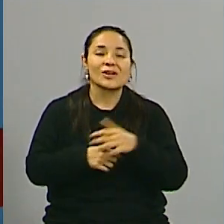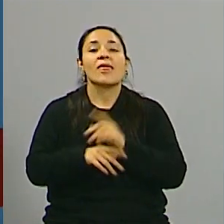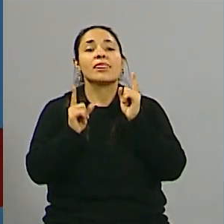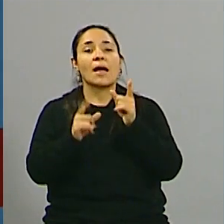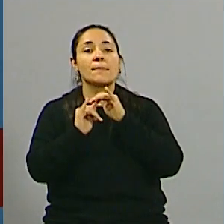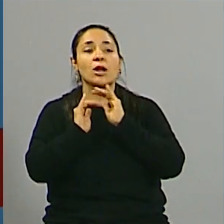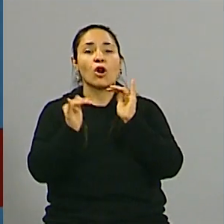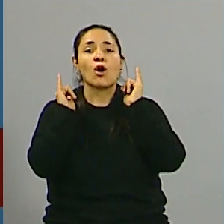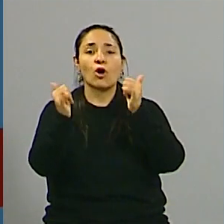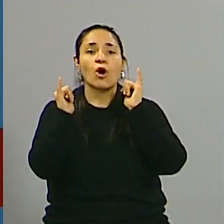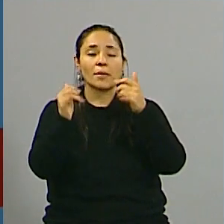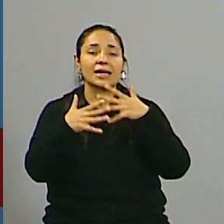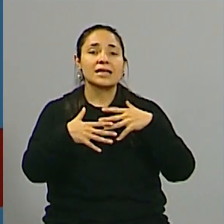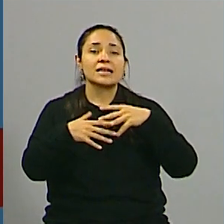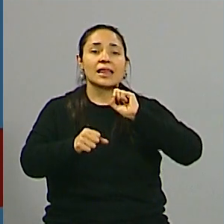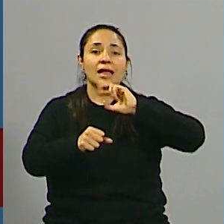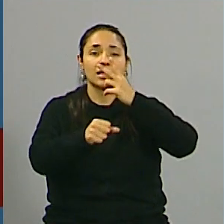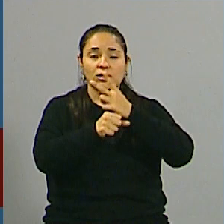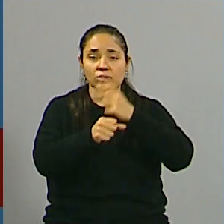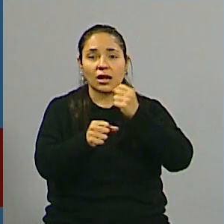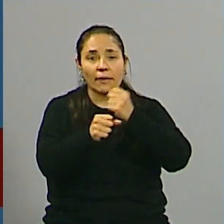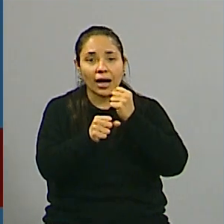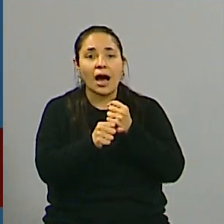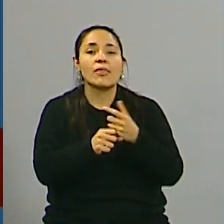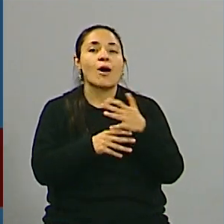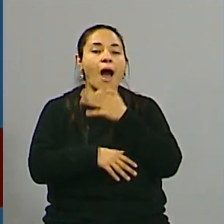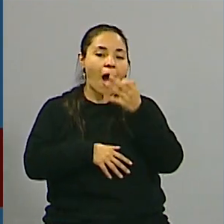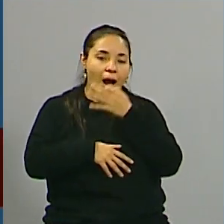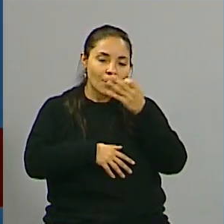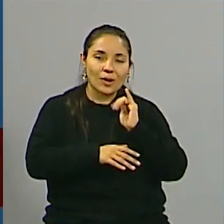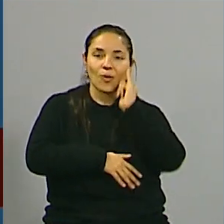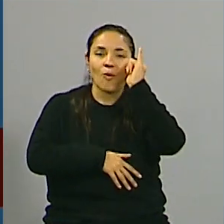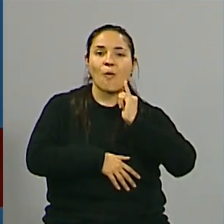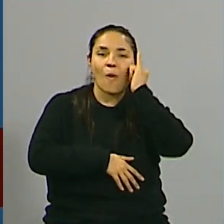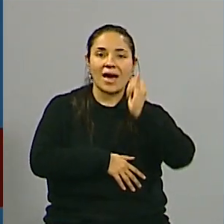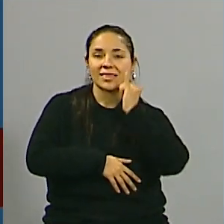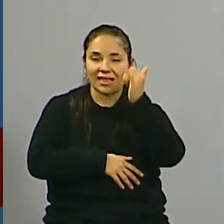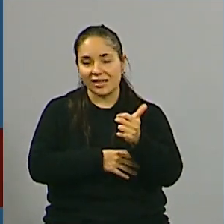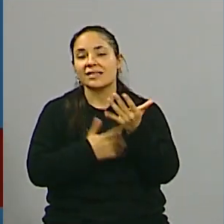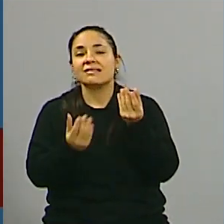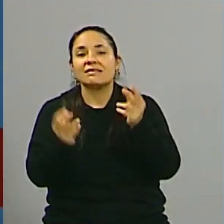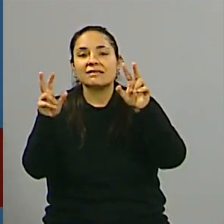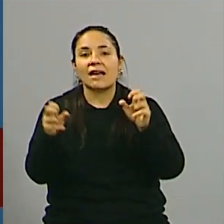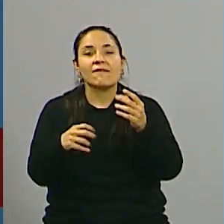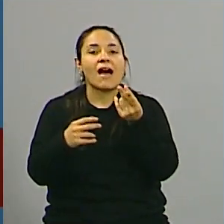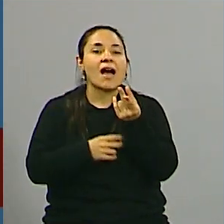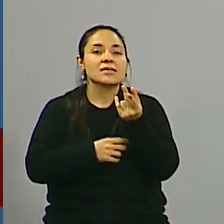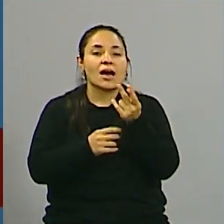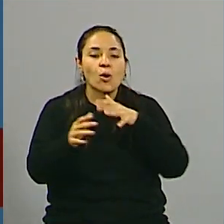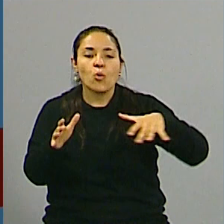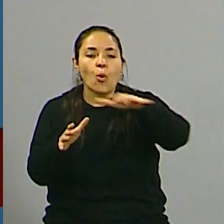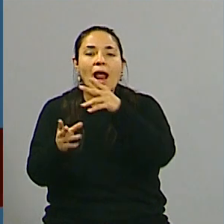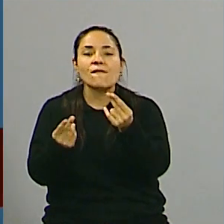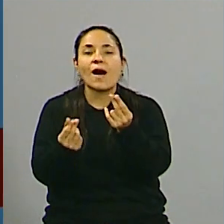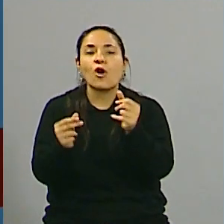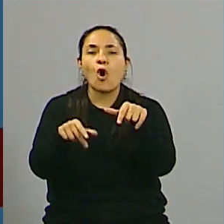también de secundaria trabajando en proyectos de podcast, donde ellos mismos cuentan sobre cuáles son los valores a conservar del lugar. Así